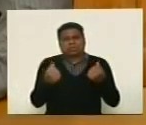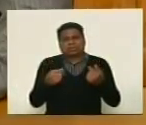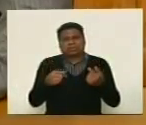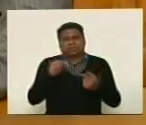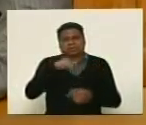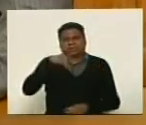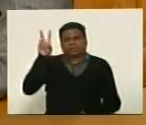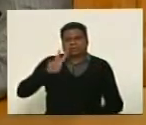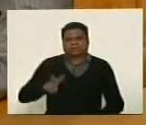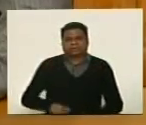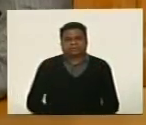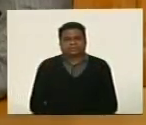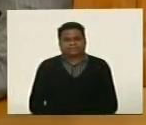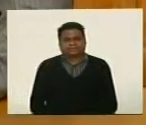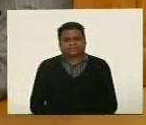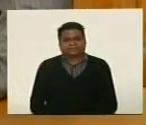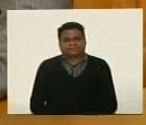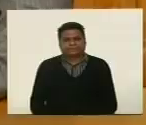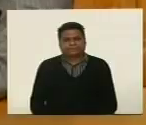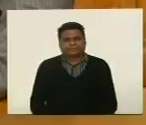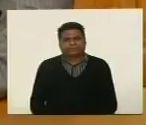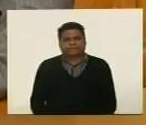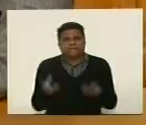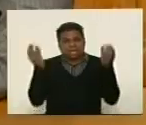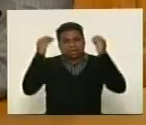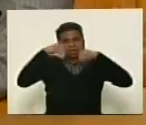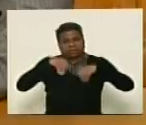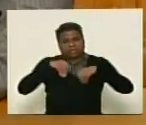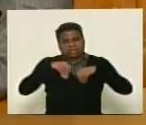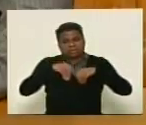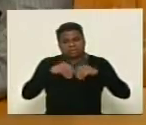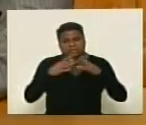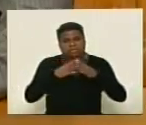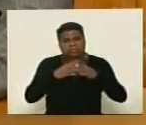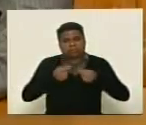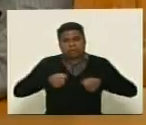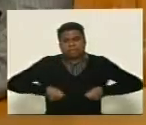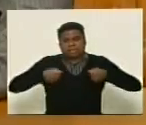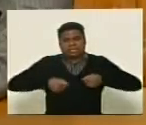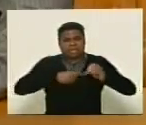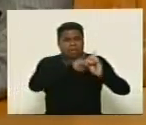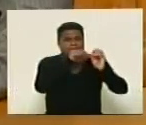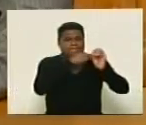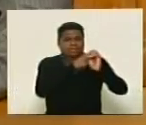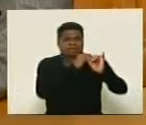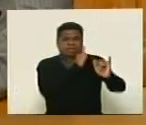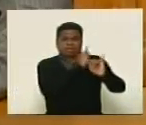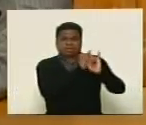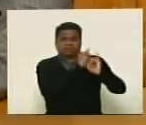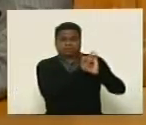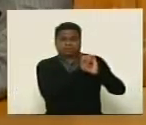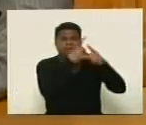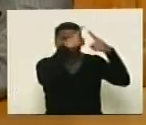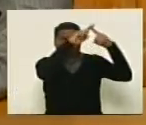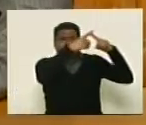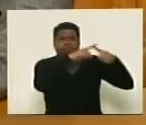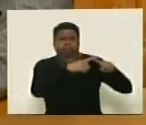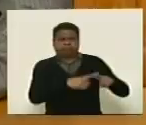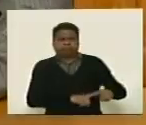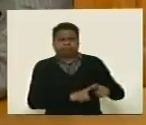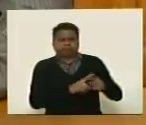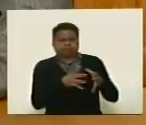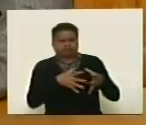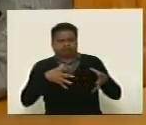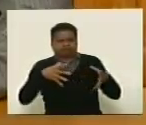nacional. Considerando que el mercado de la criptomoneda ha quintuplicado su masa monetaria en